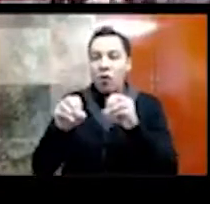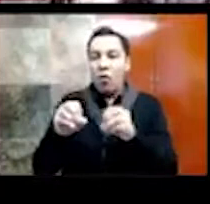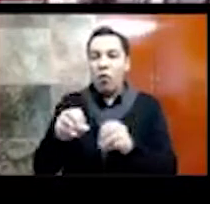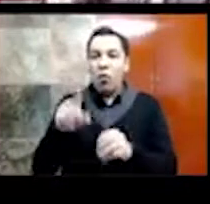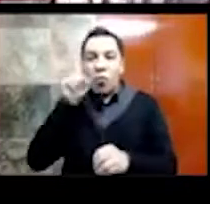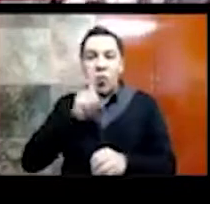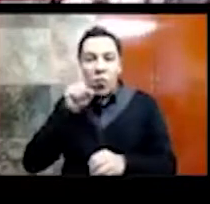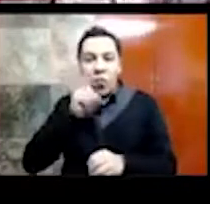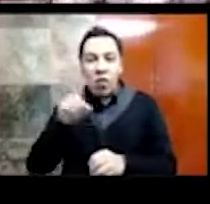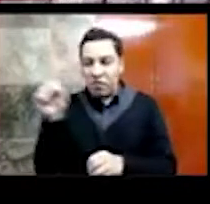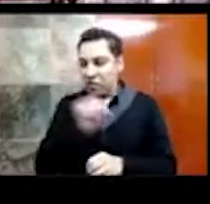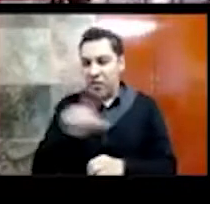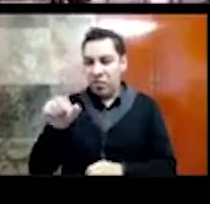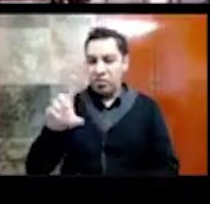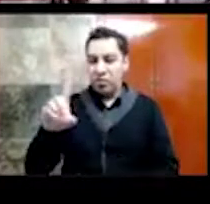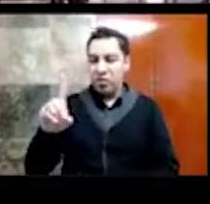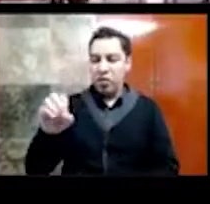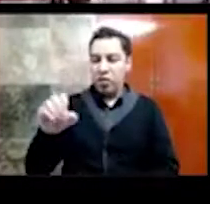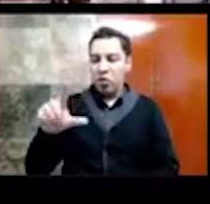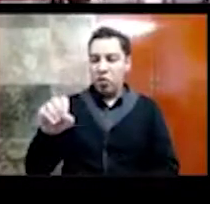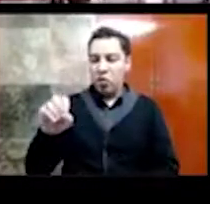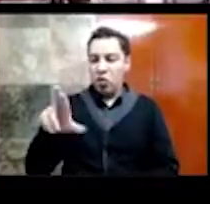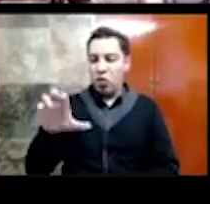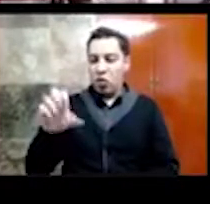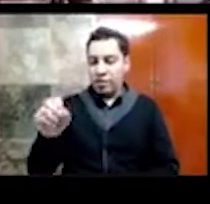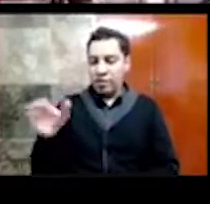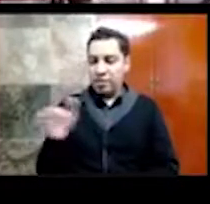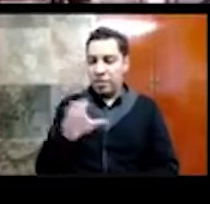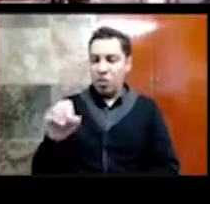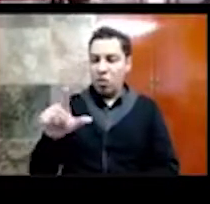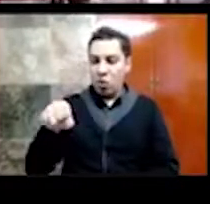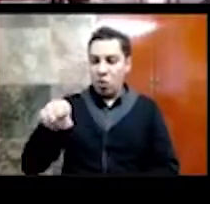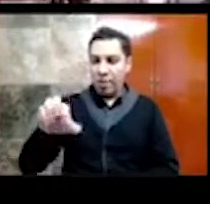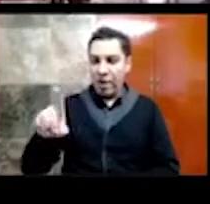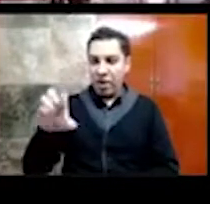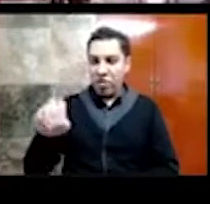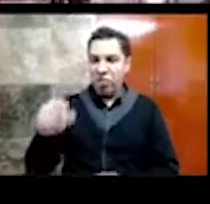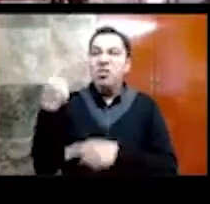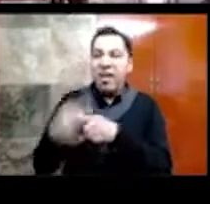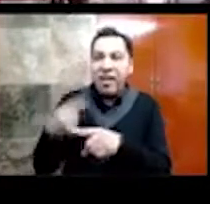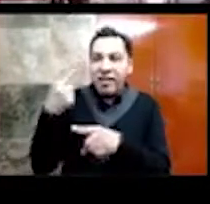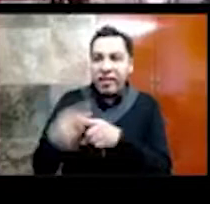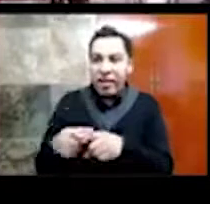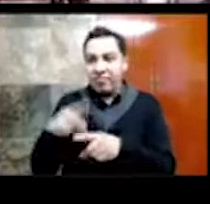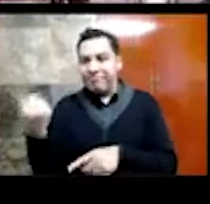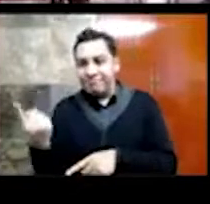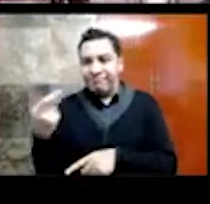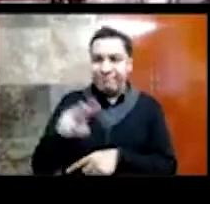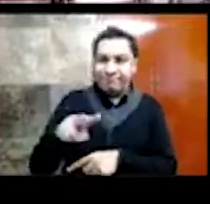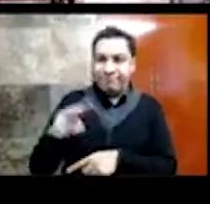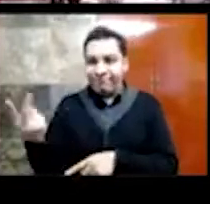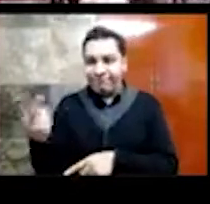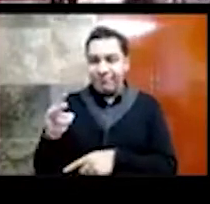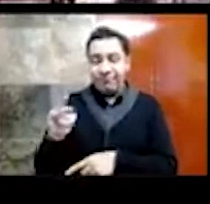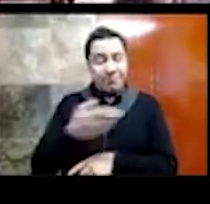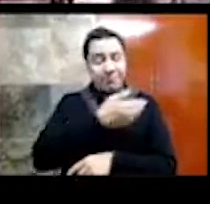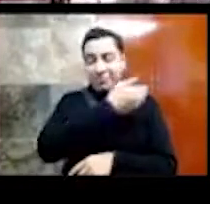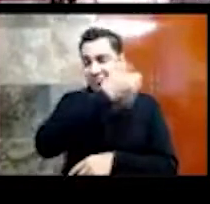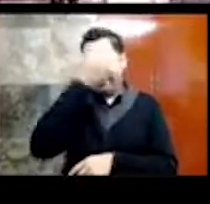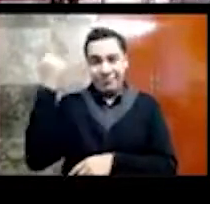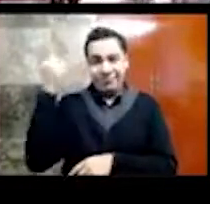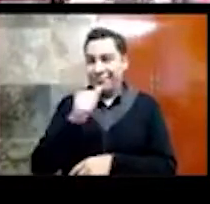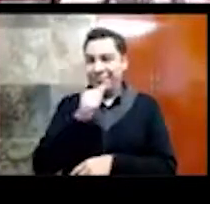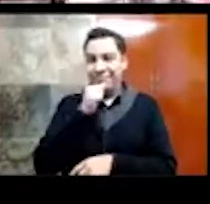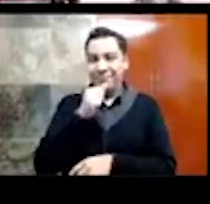asentados en la cuenca y de la intrusión, digamos, terminal de los aztecas, que la cuenca empezará